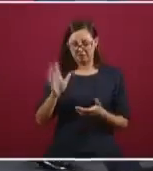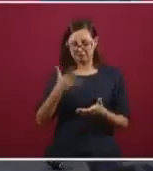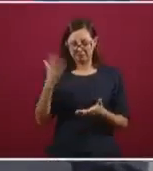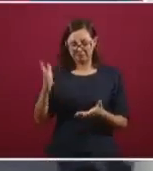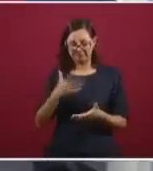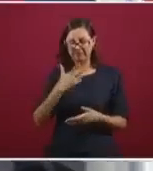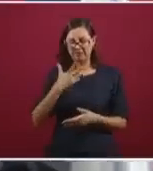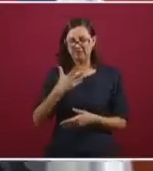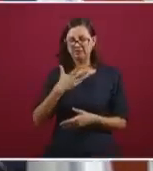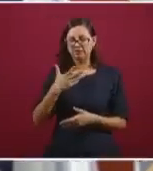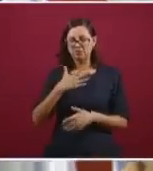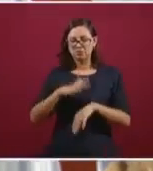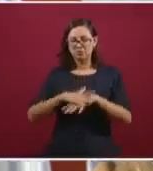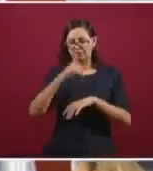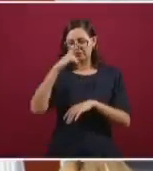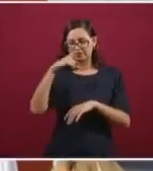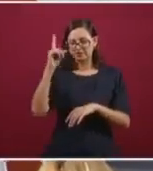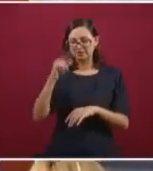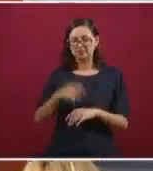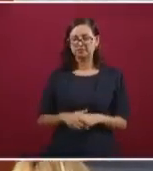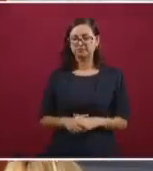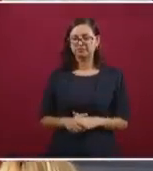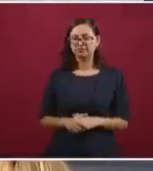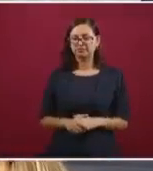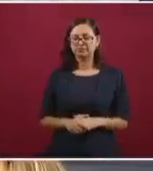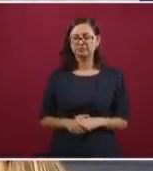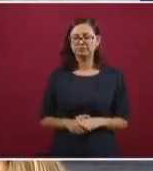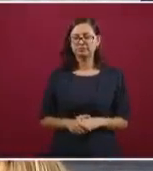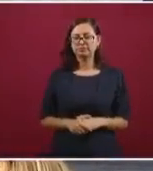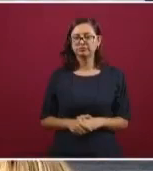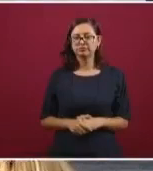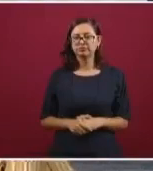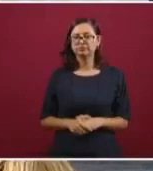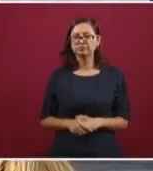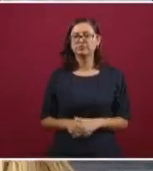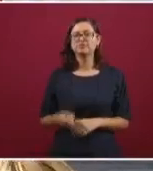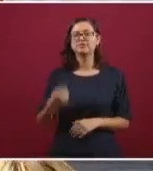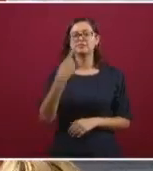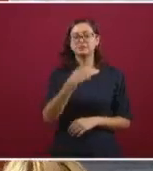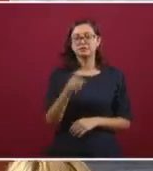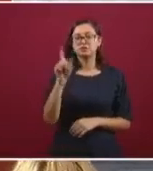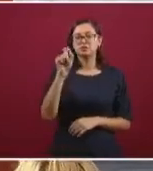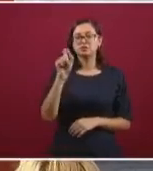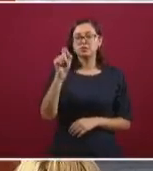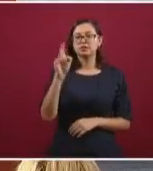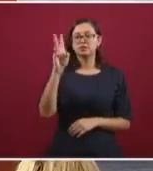es más fácil. Sí, son 129 mil